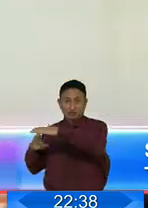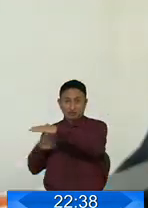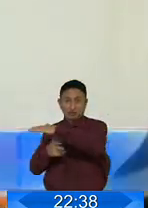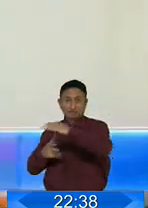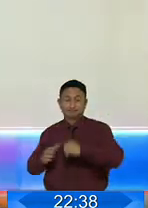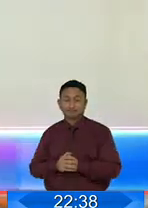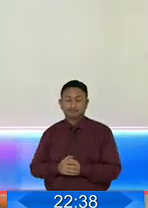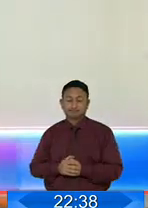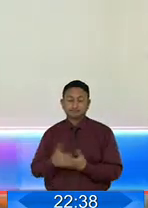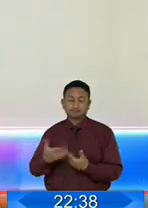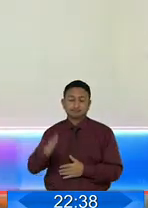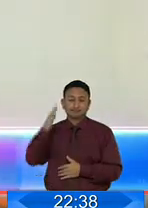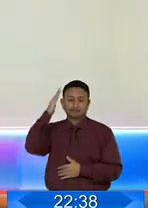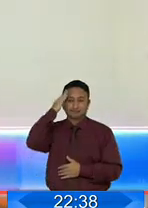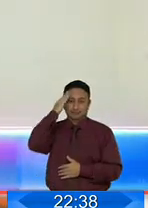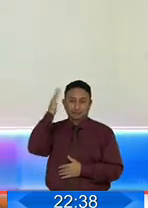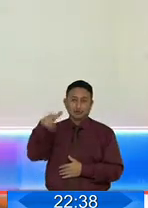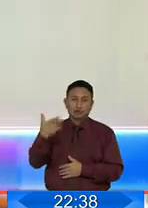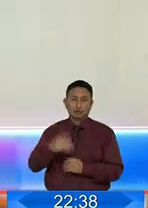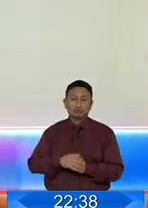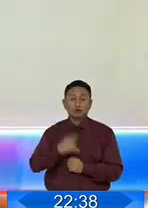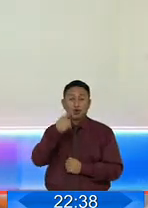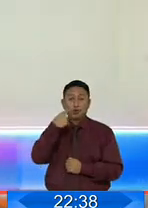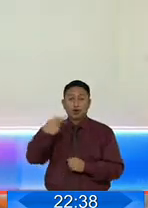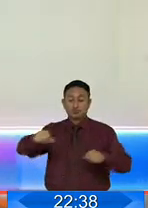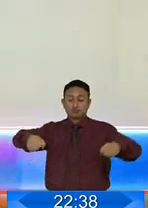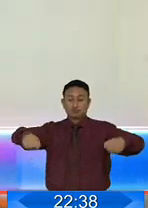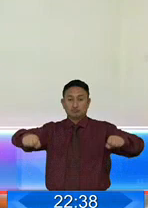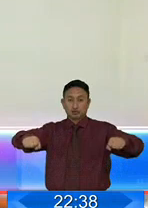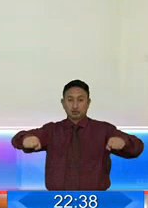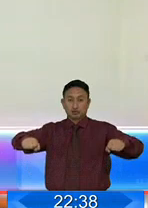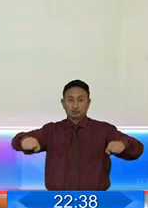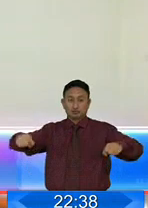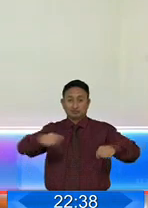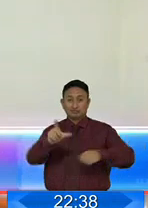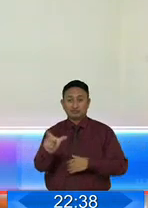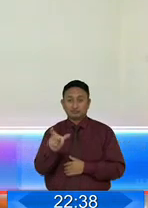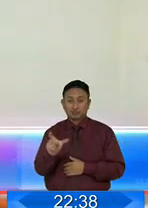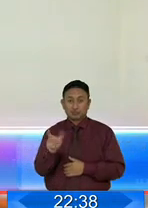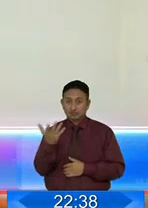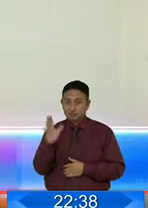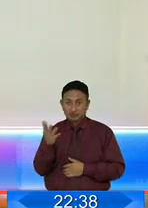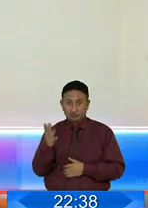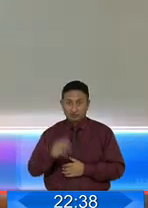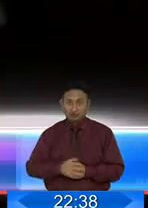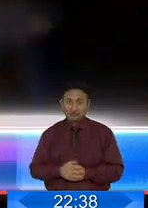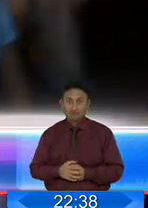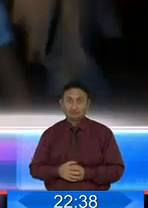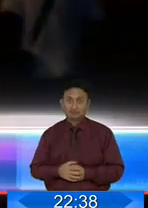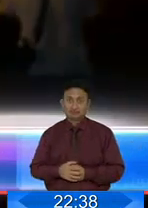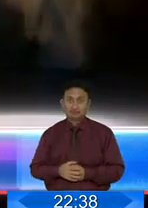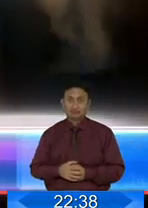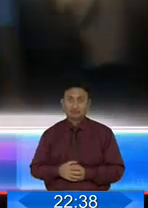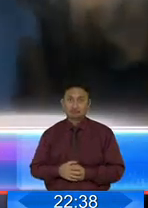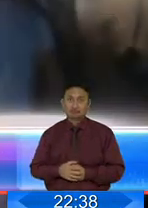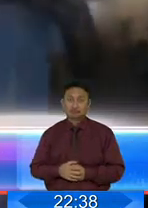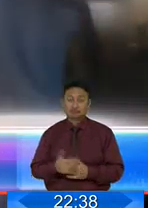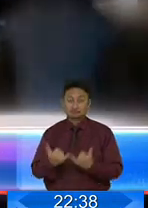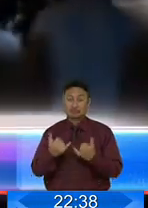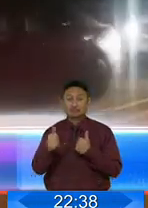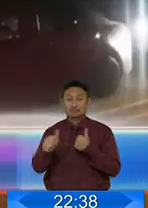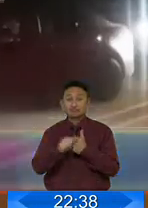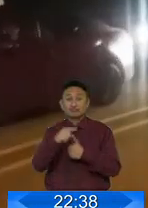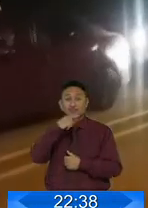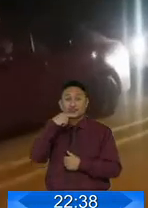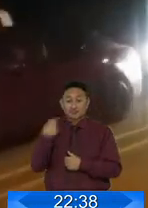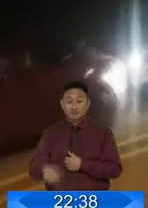Tenemos conocimiento de que el conductor de la motocicleta pues no tenía licencia de conducir. Ante el feriado que se avecina,